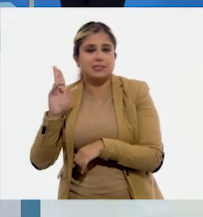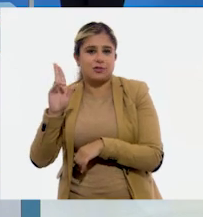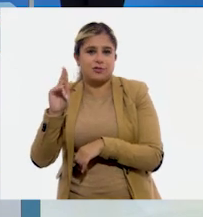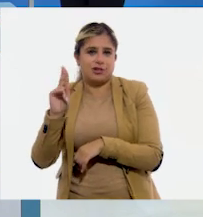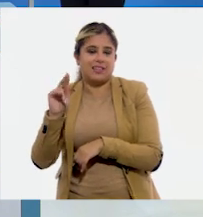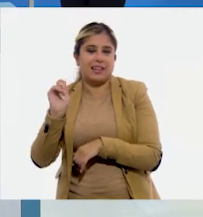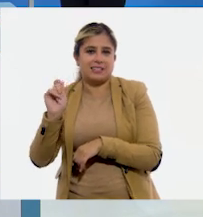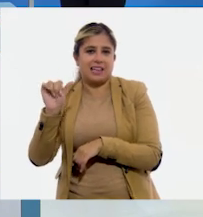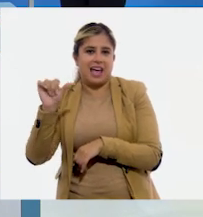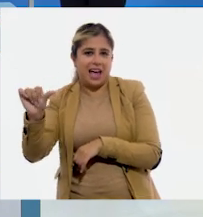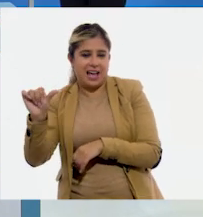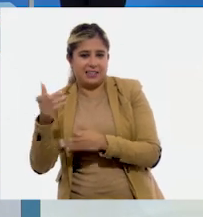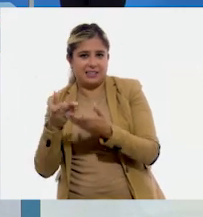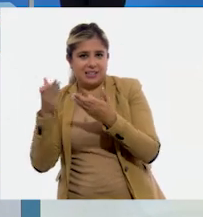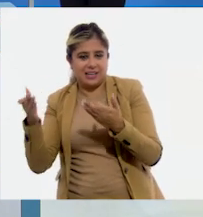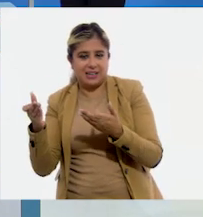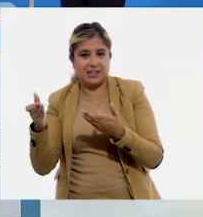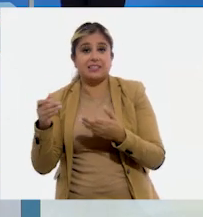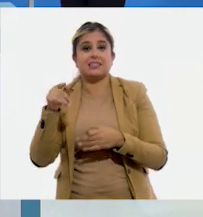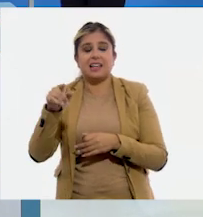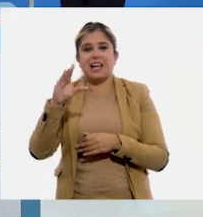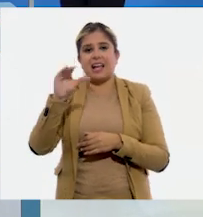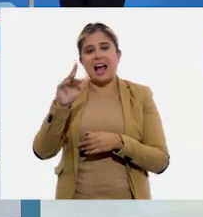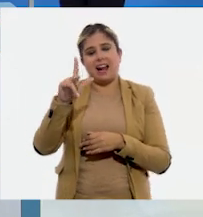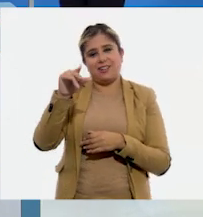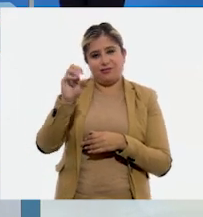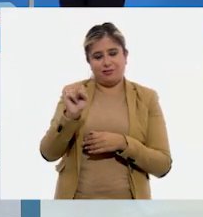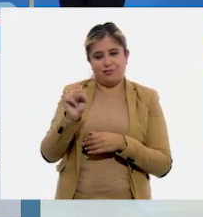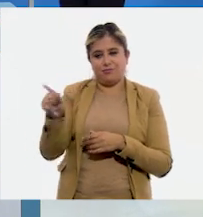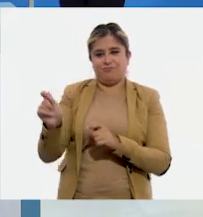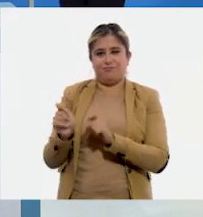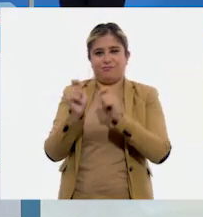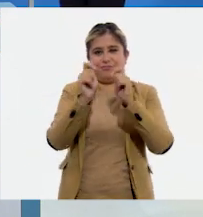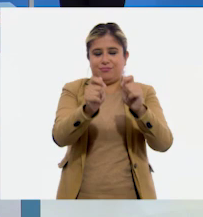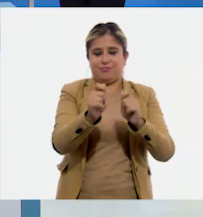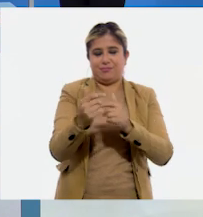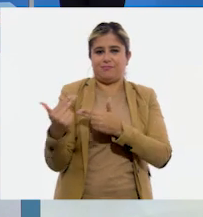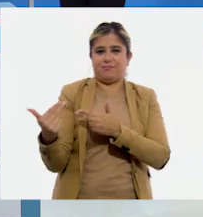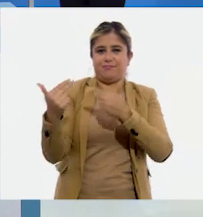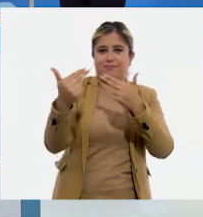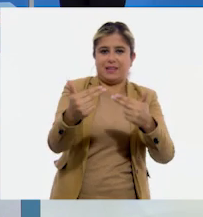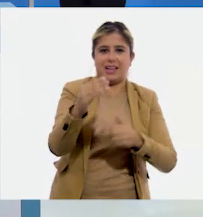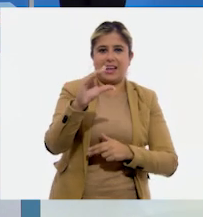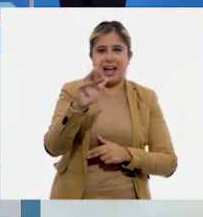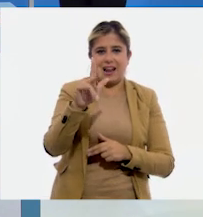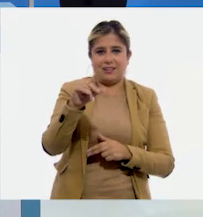entonces, este le corresponde a... Carlos, maestro. ¡Carlos! Muy bien.